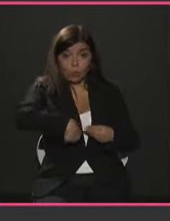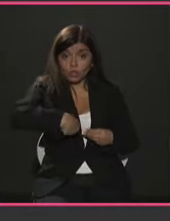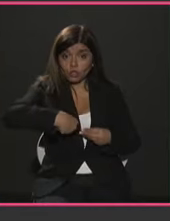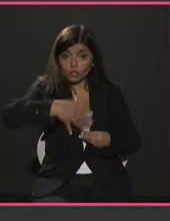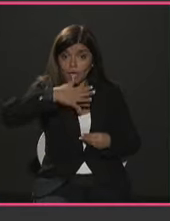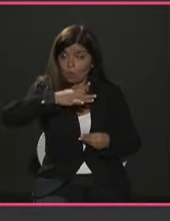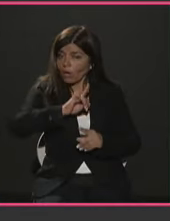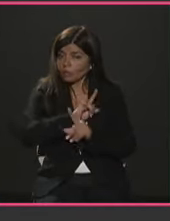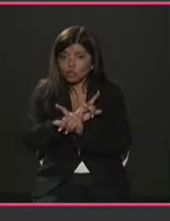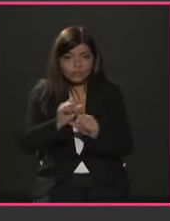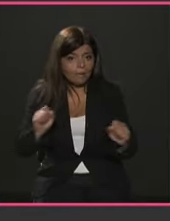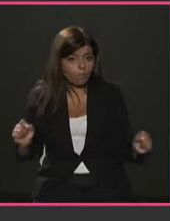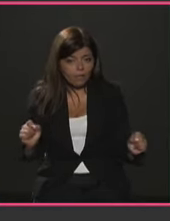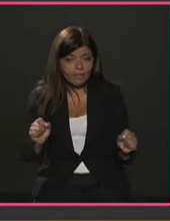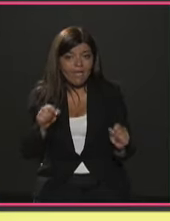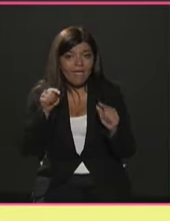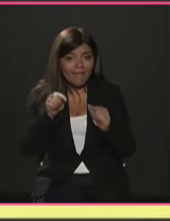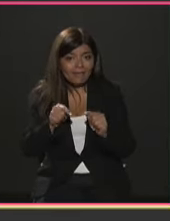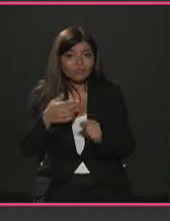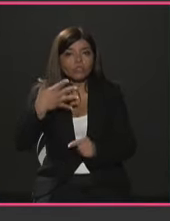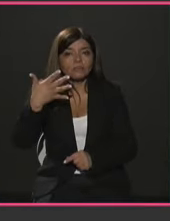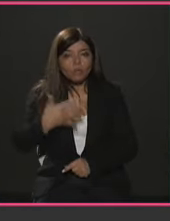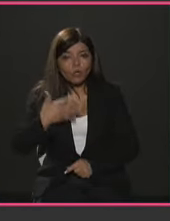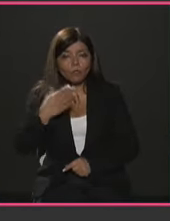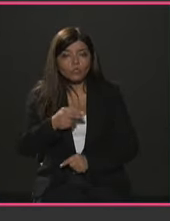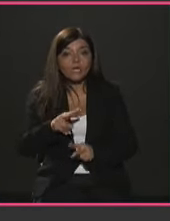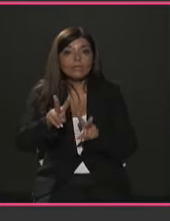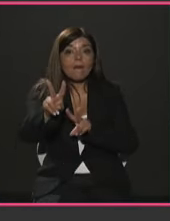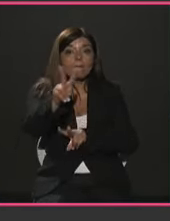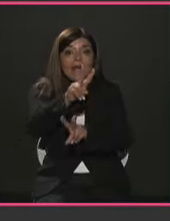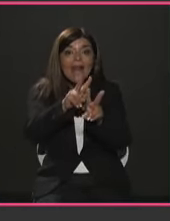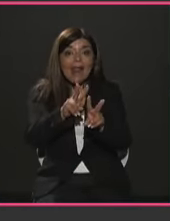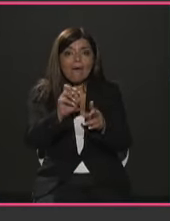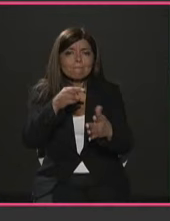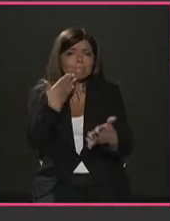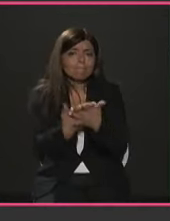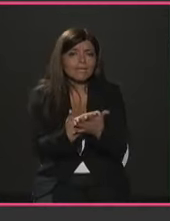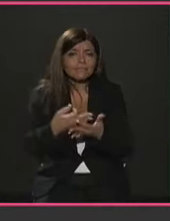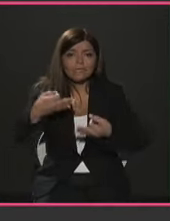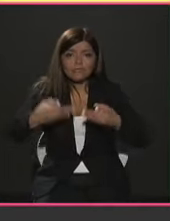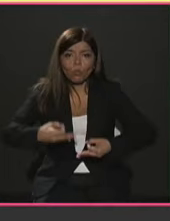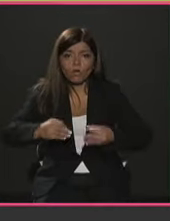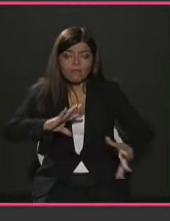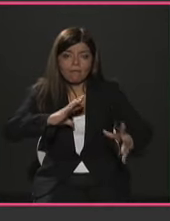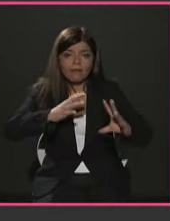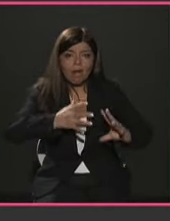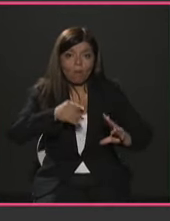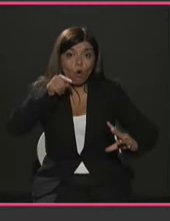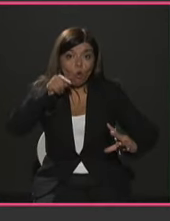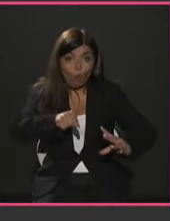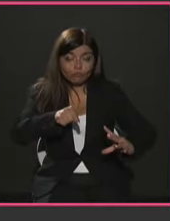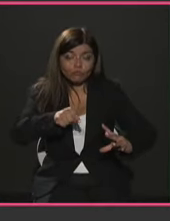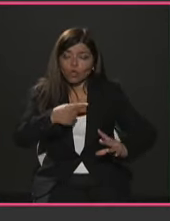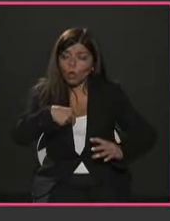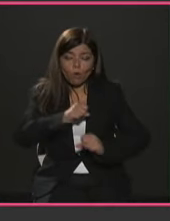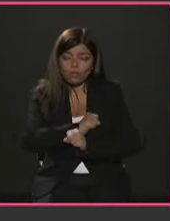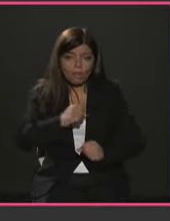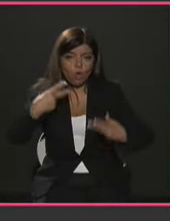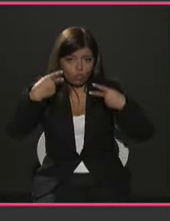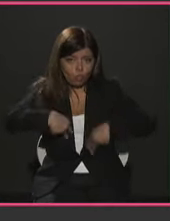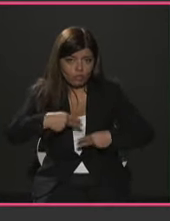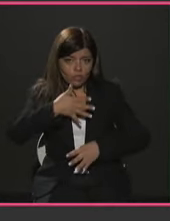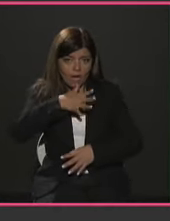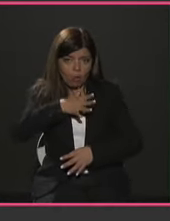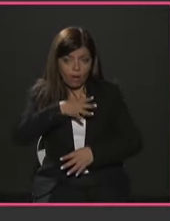es un elemento clave para la paz y para la seguridad en el mundo y el mundo es un vector